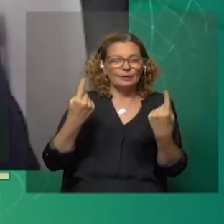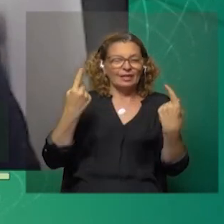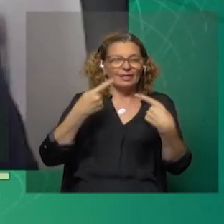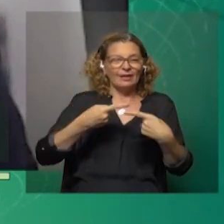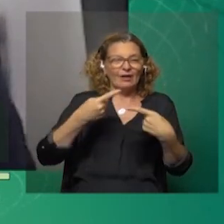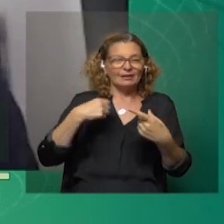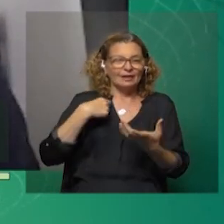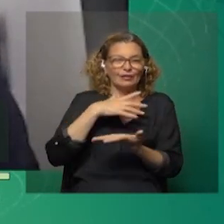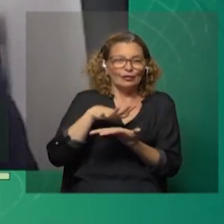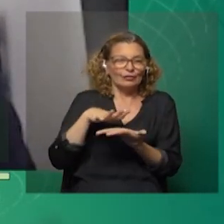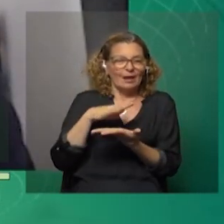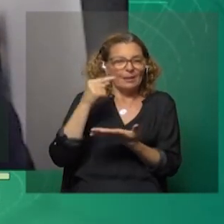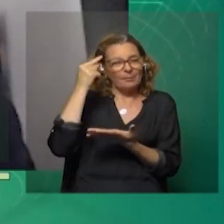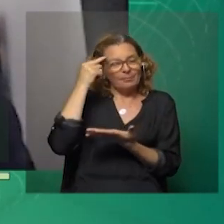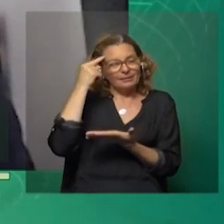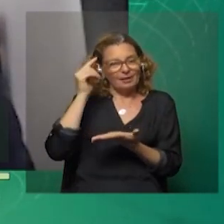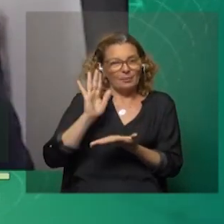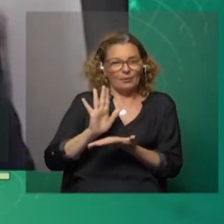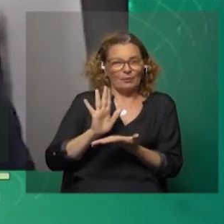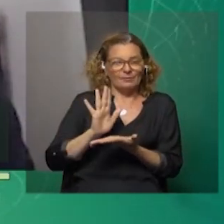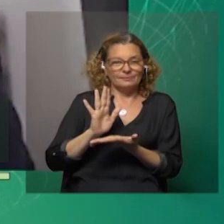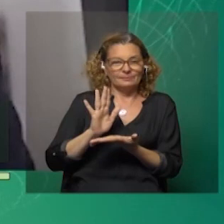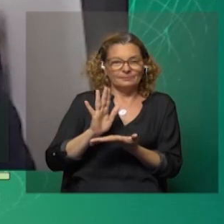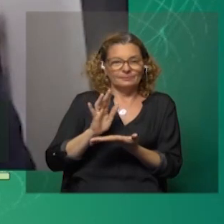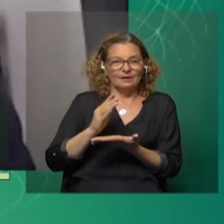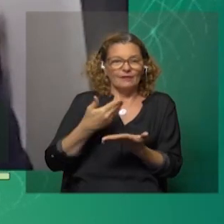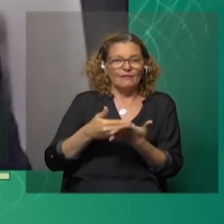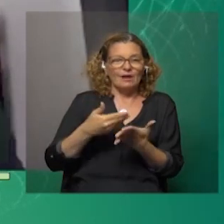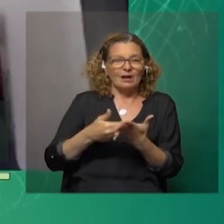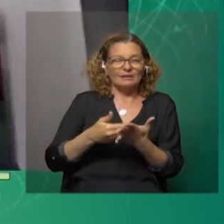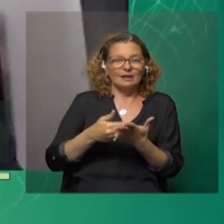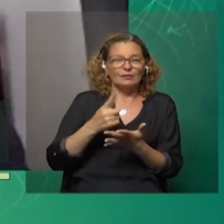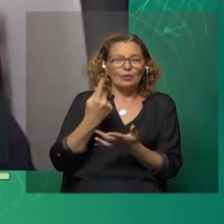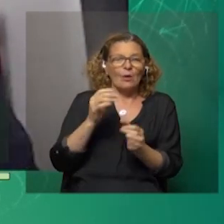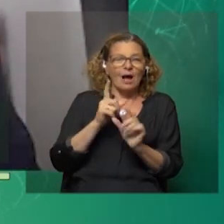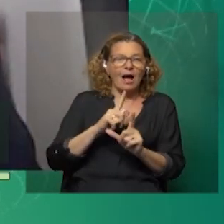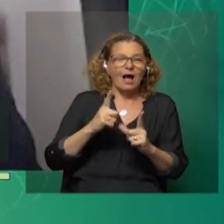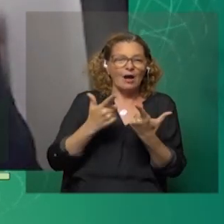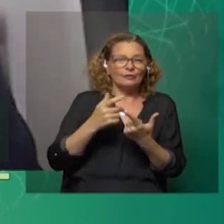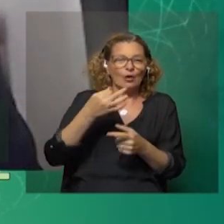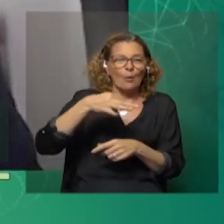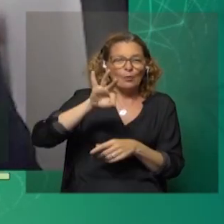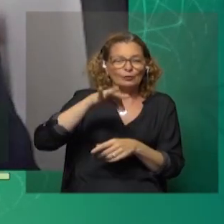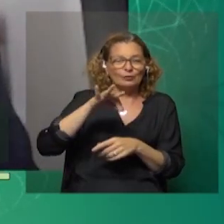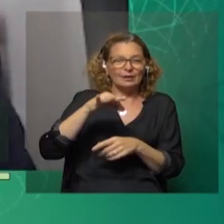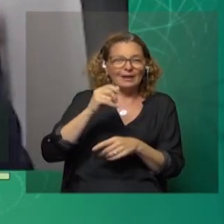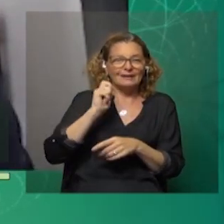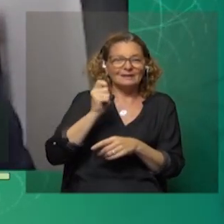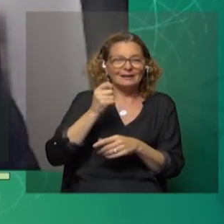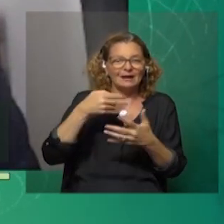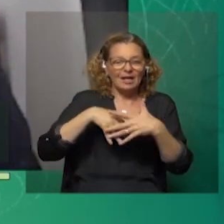debate social este suficiente sin darle oportunidad a quienes forman parte